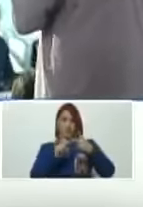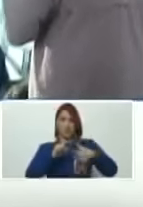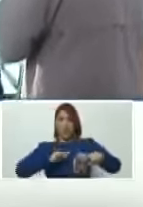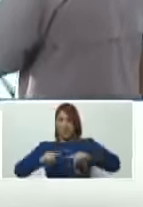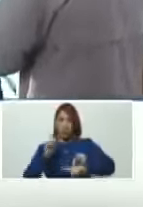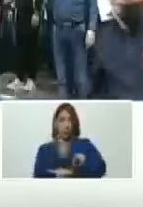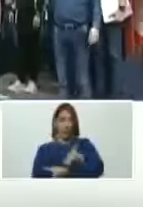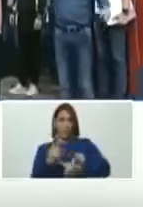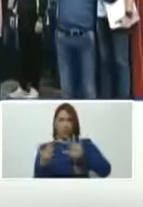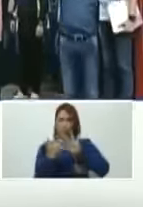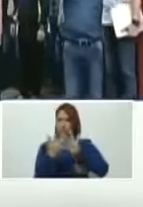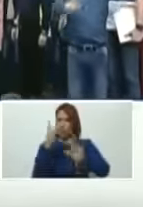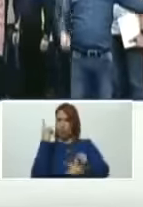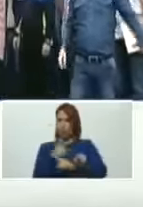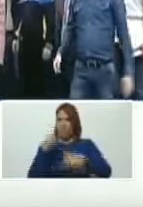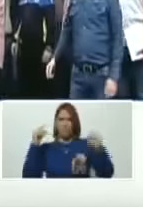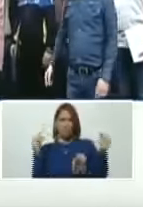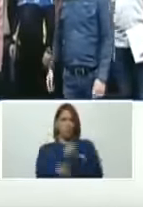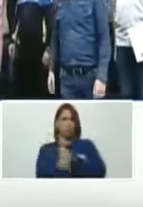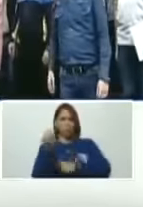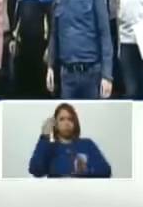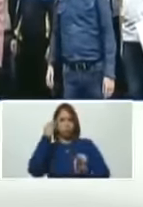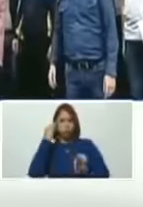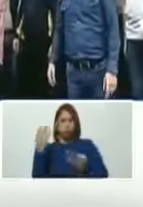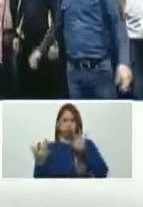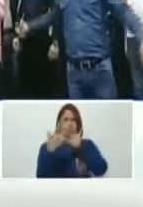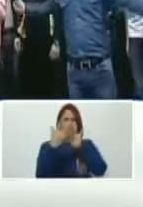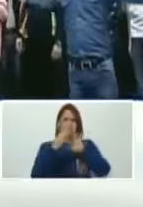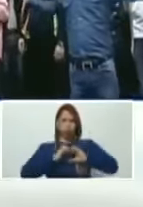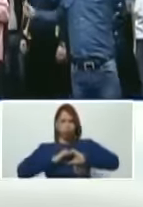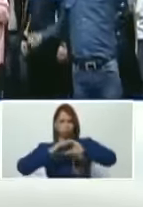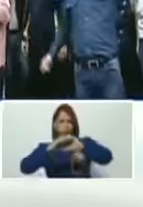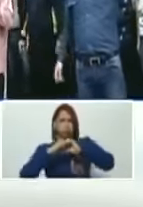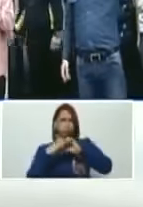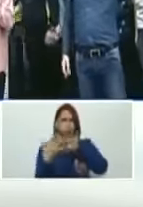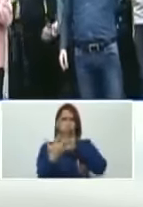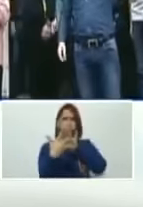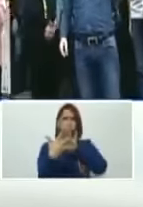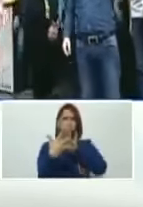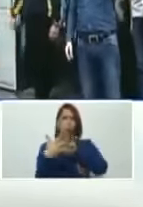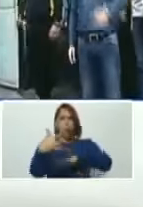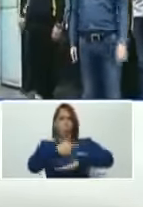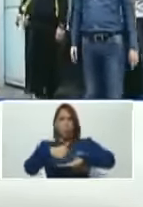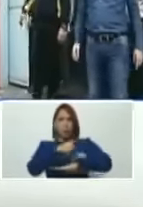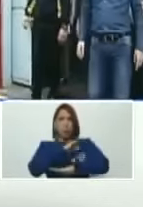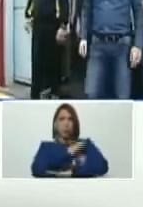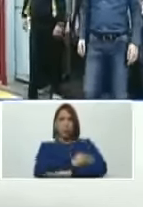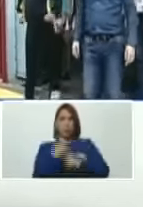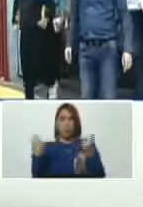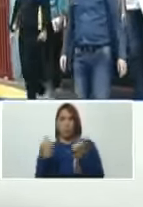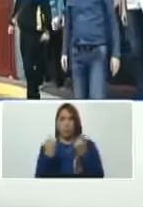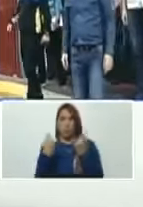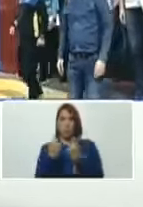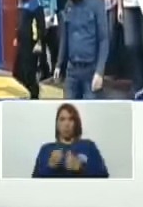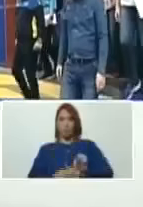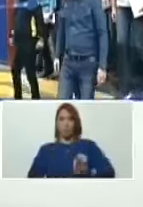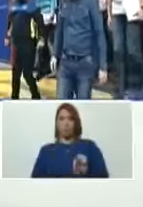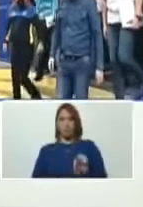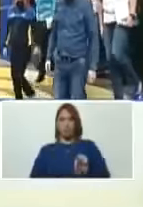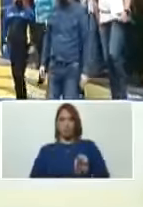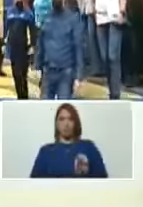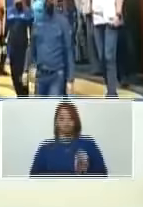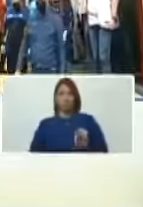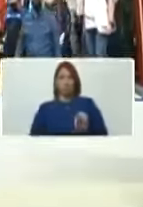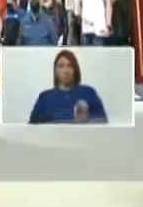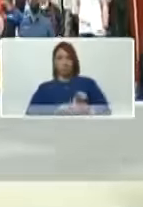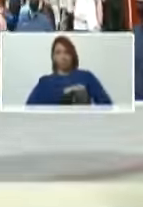inmediata, conexión, mente a mente, corazón a corazón, del gobierno con el poder popular, con el pueblo.